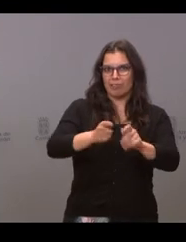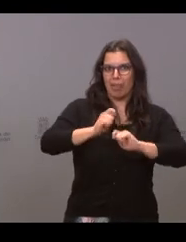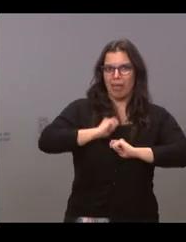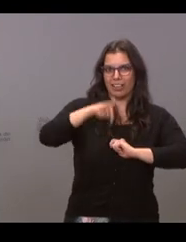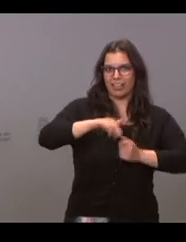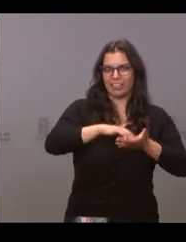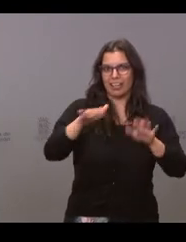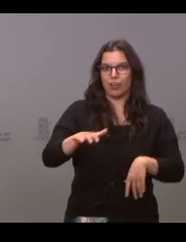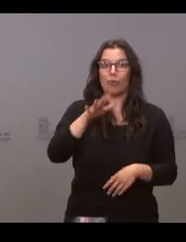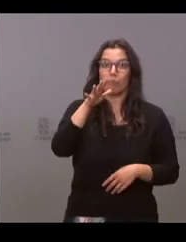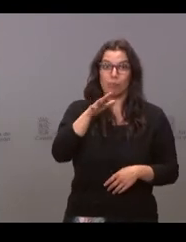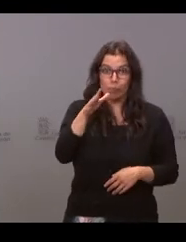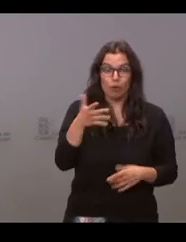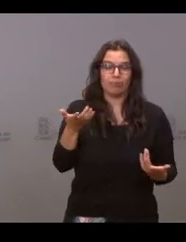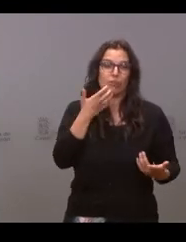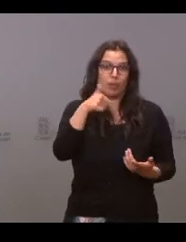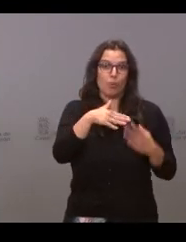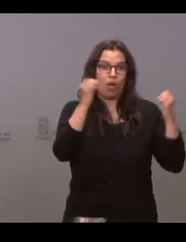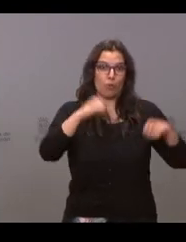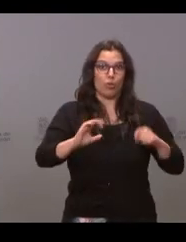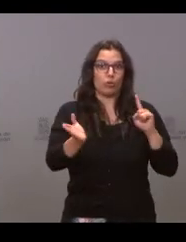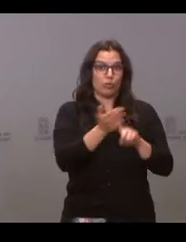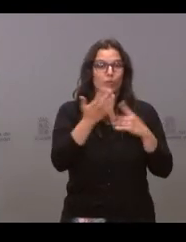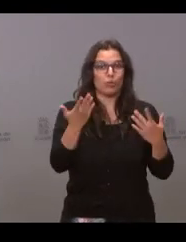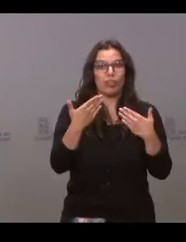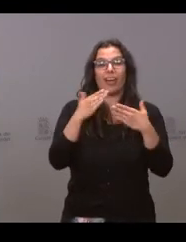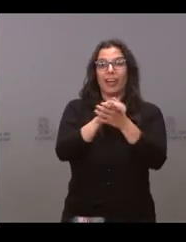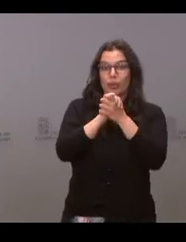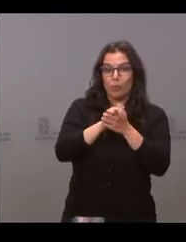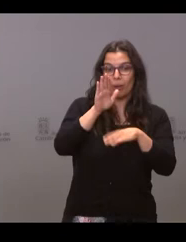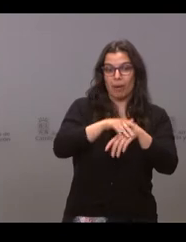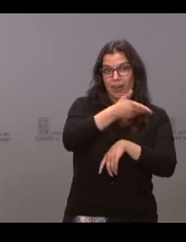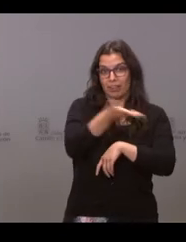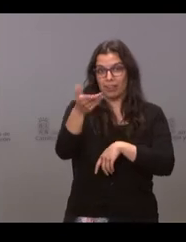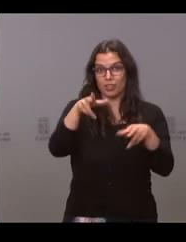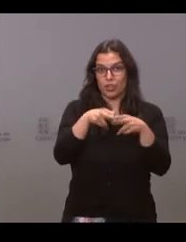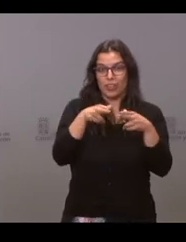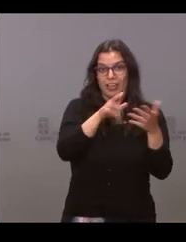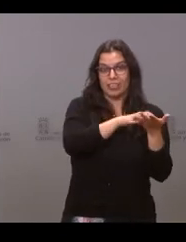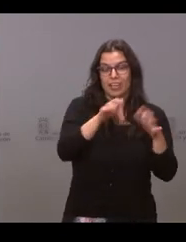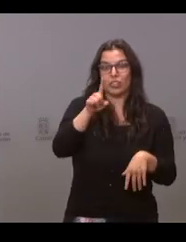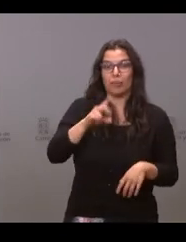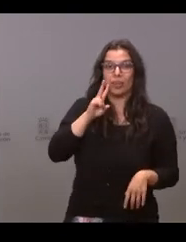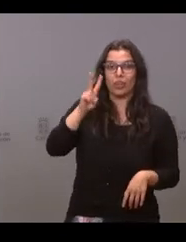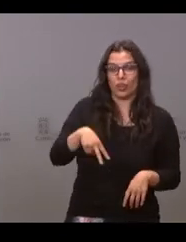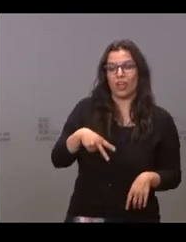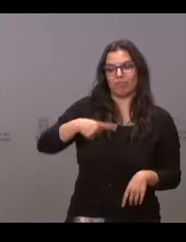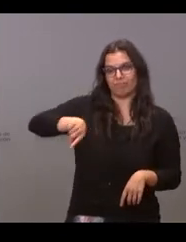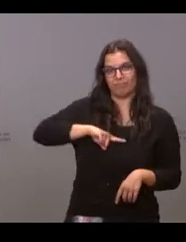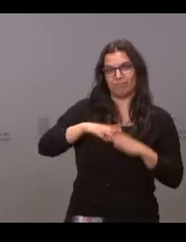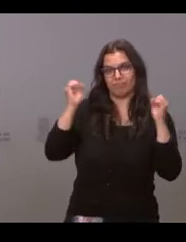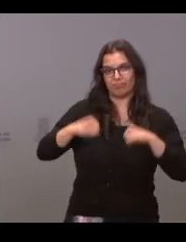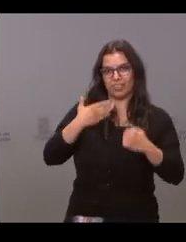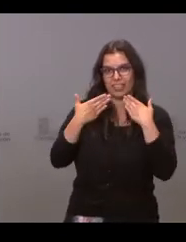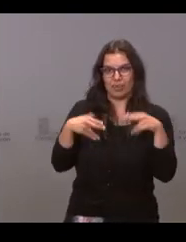firmamos acuerdos como éste por tanto enhorabuena a la sociedad de castilla y león' y un reconocimiento al diálogo social